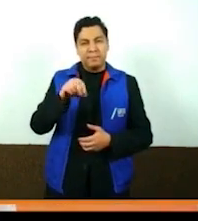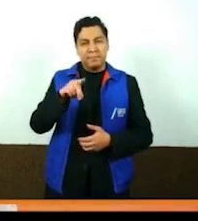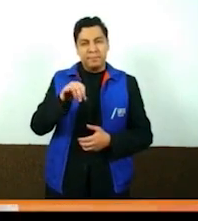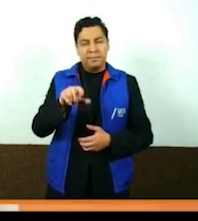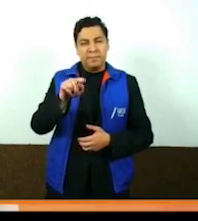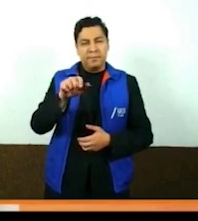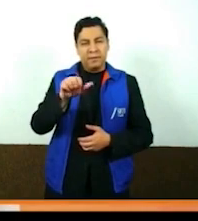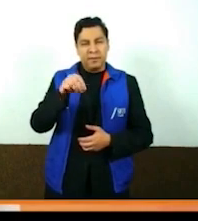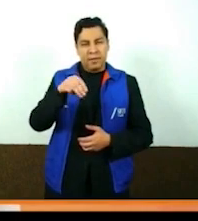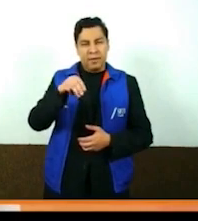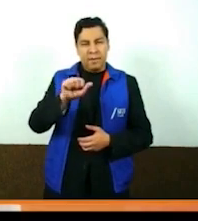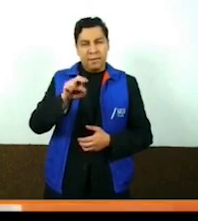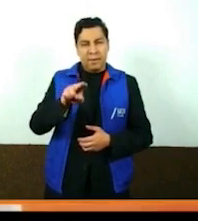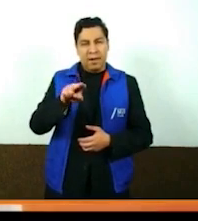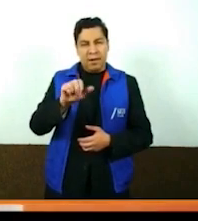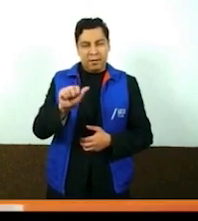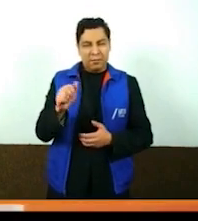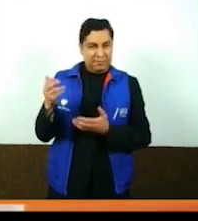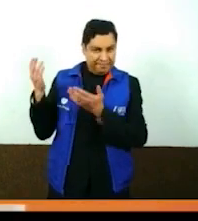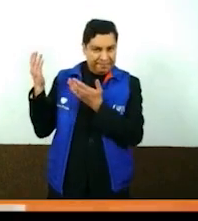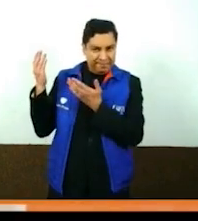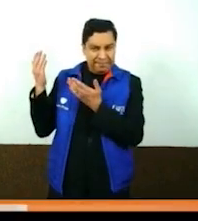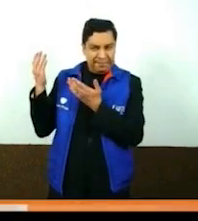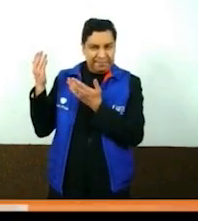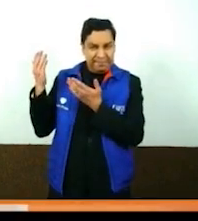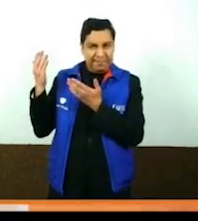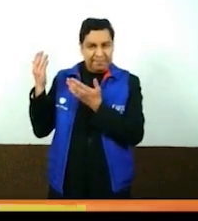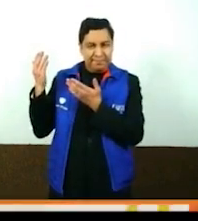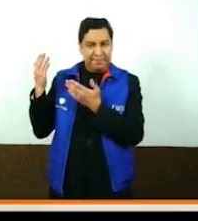Edali Tamara Mendoza Rivera,